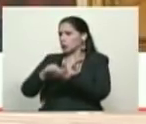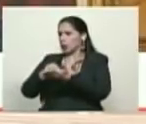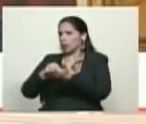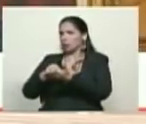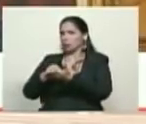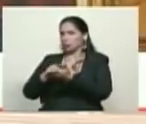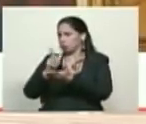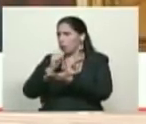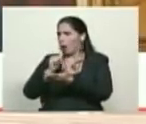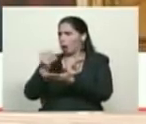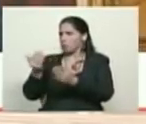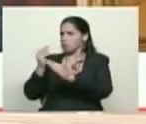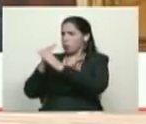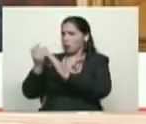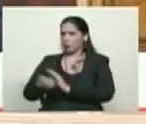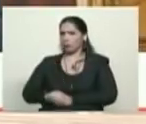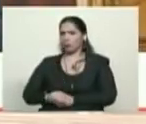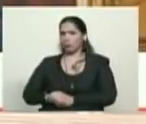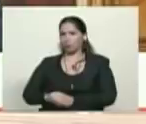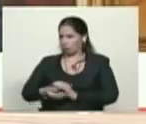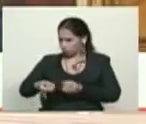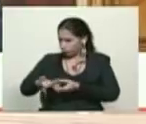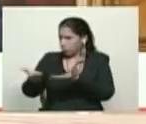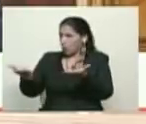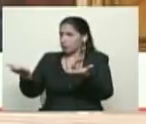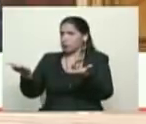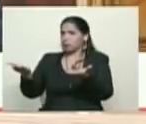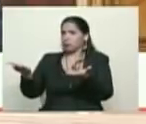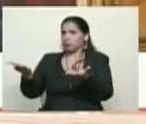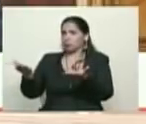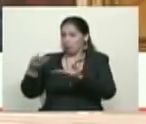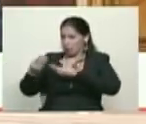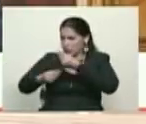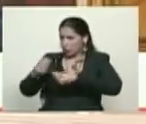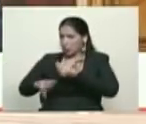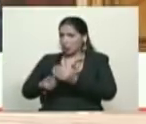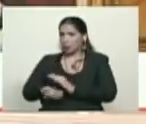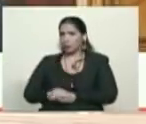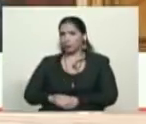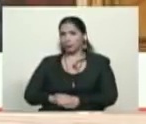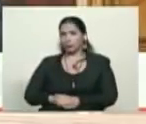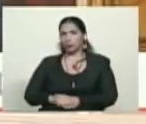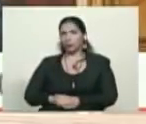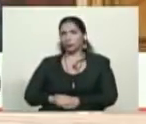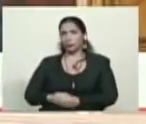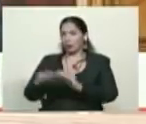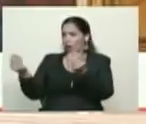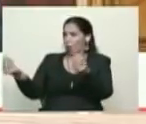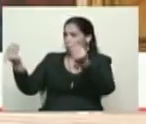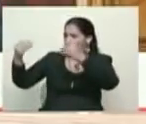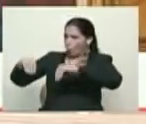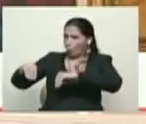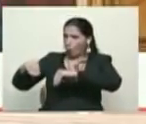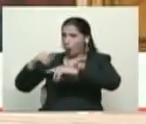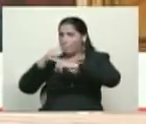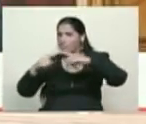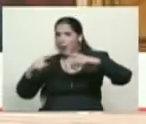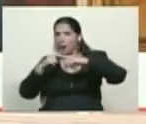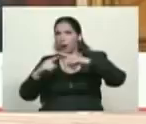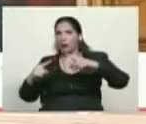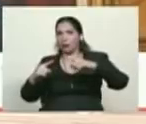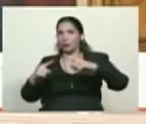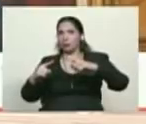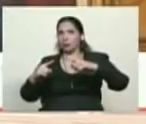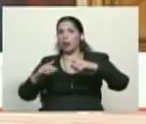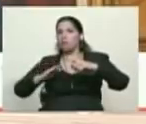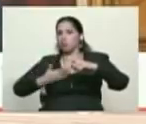condiciones, con agenda abierta, para acuerdos parciales que nos